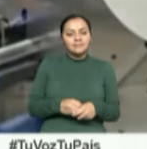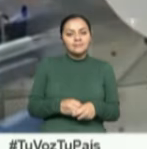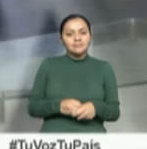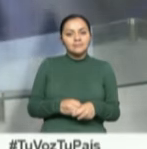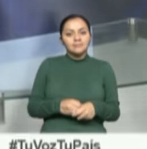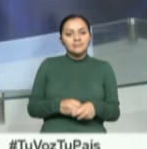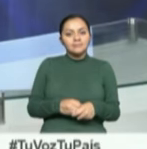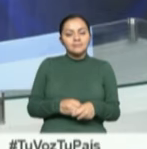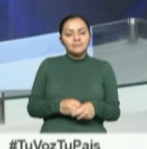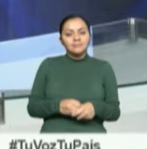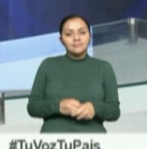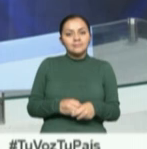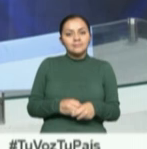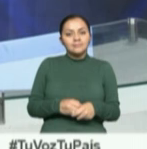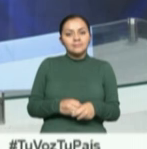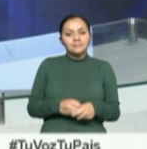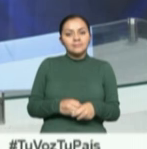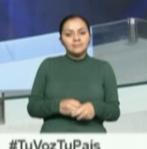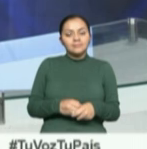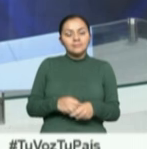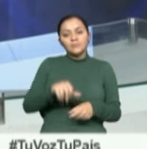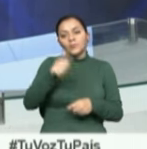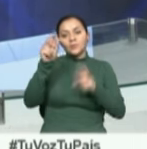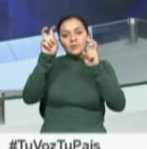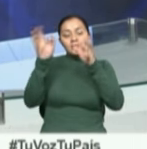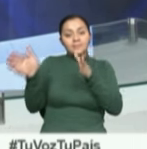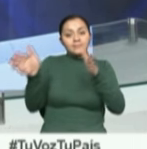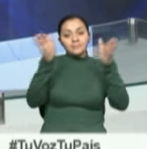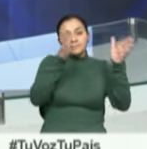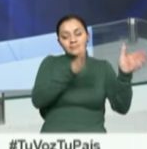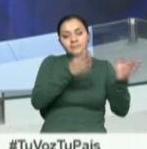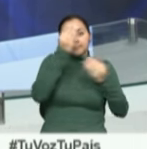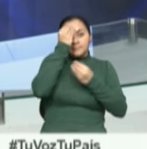Ciudadano. Y en otro ámbito informativo le